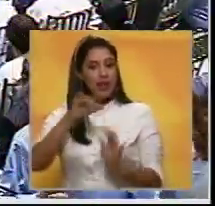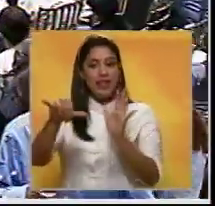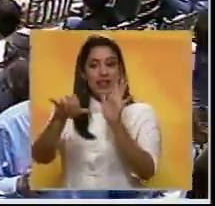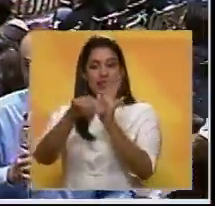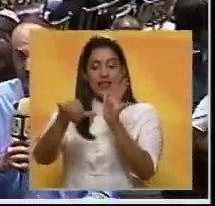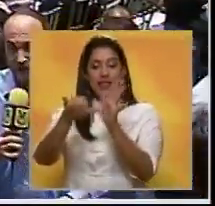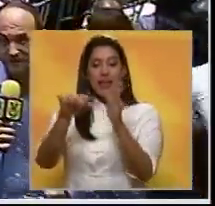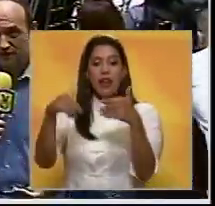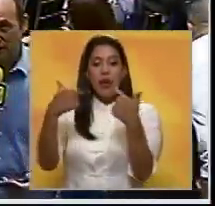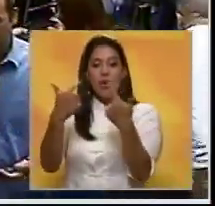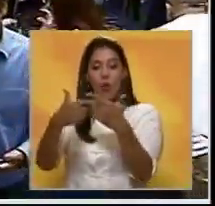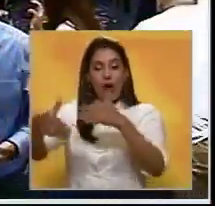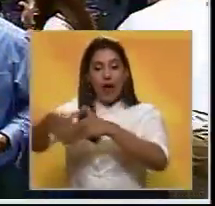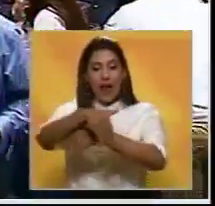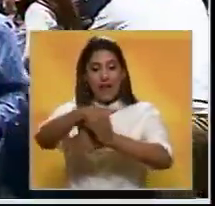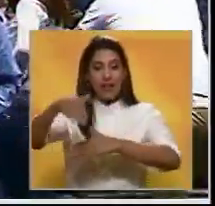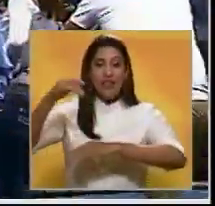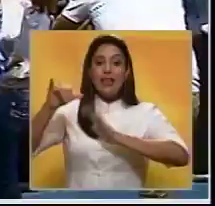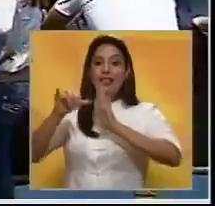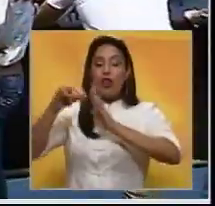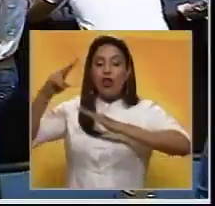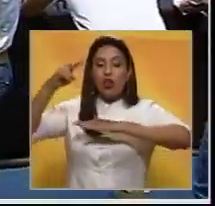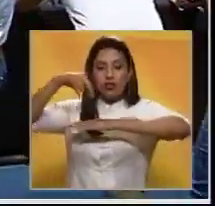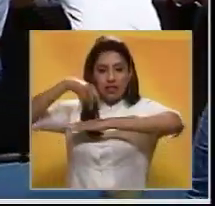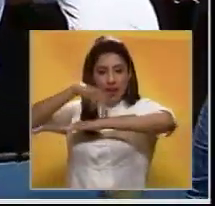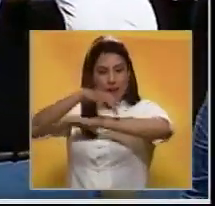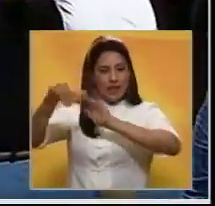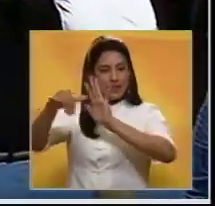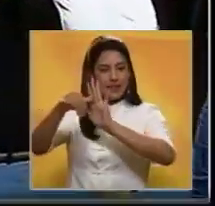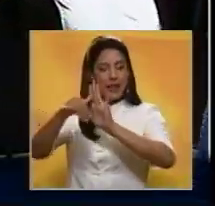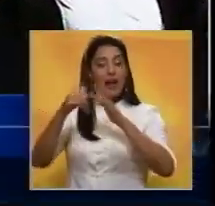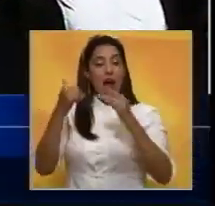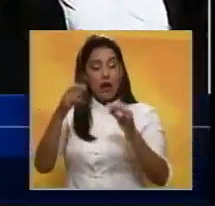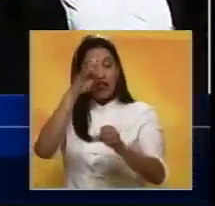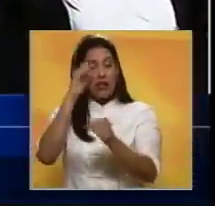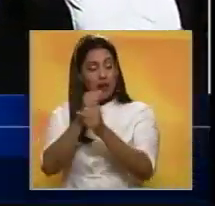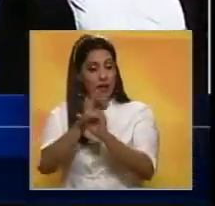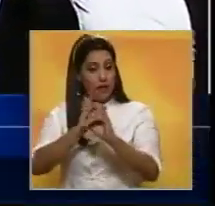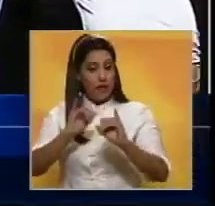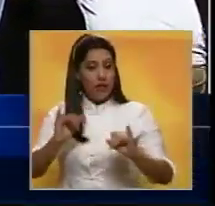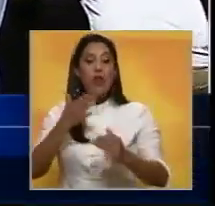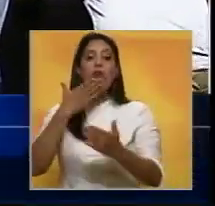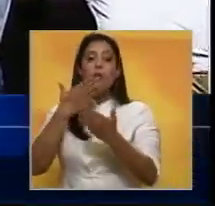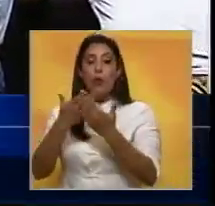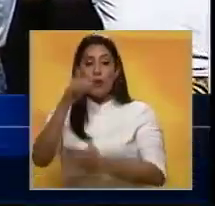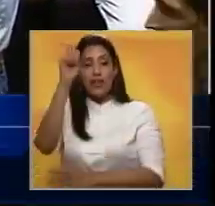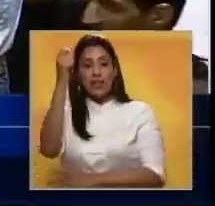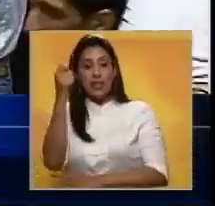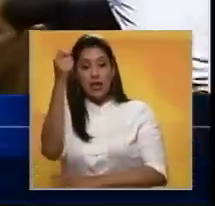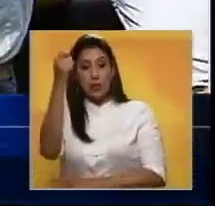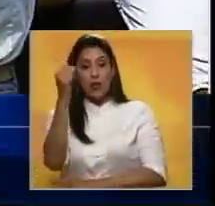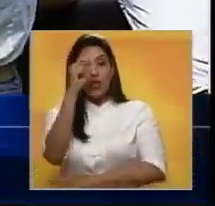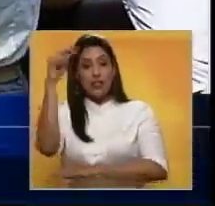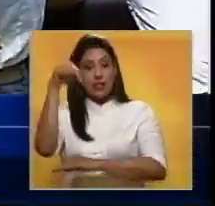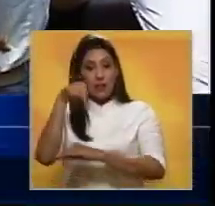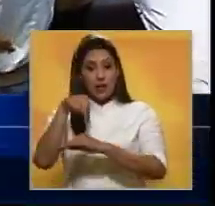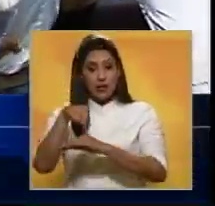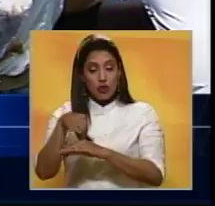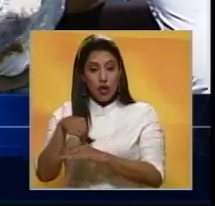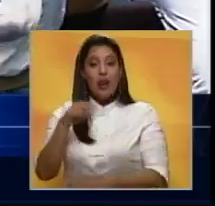la avenida de los Dos Caminos. Al finalizar esta sesión está planteado que los diputados a la